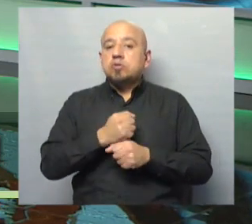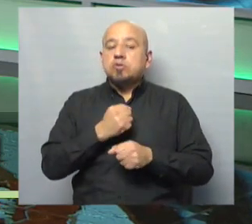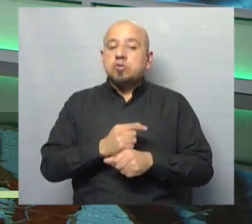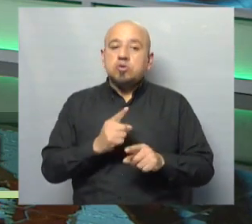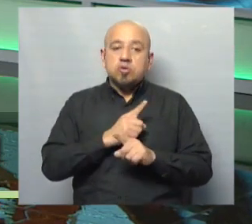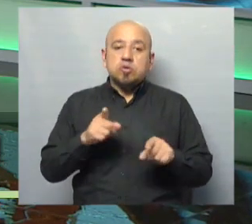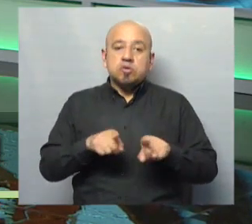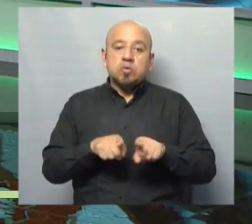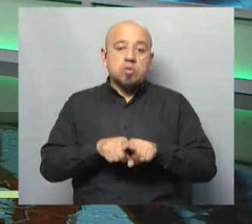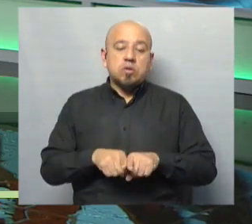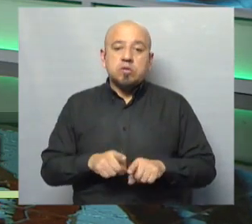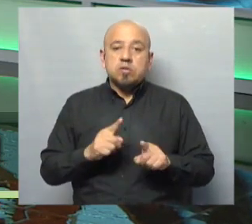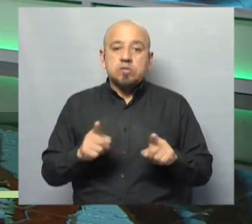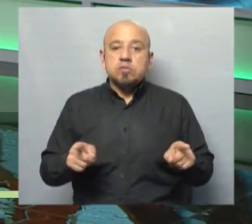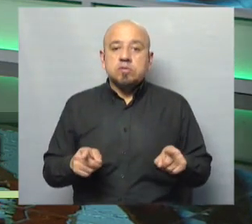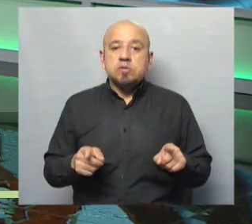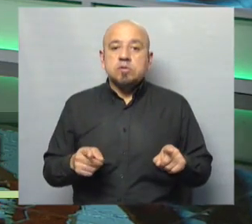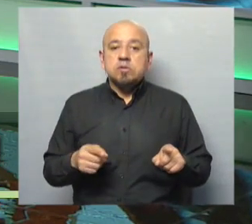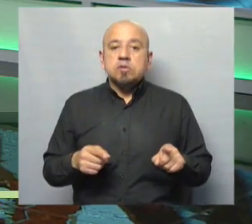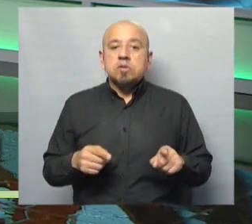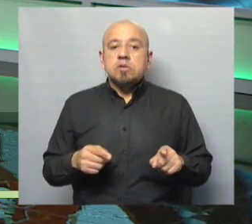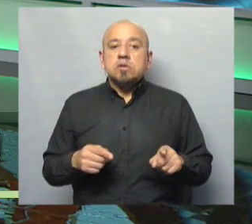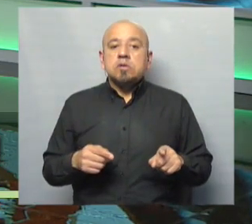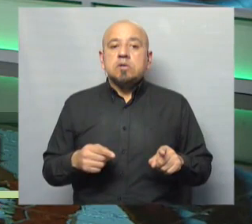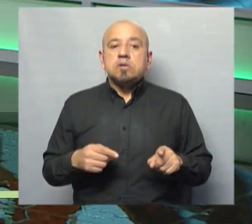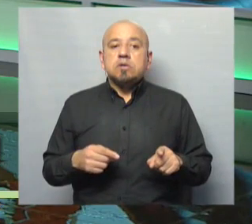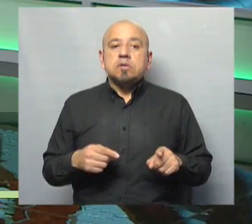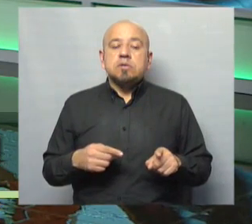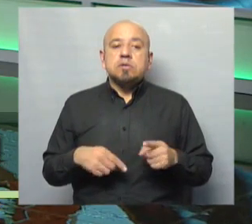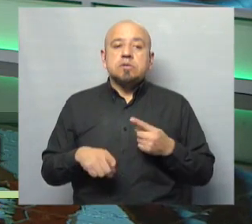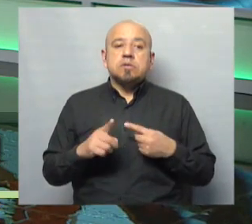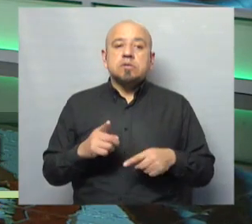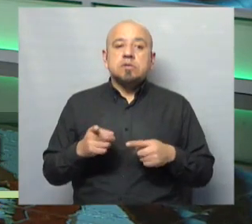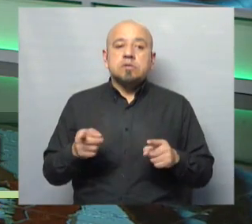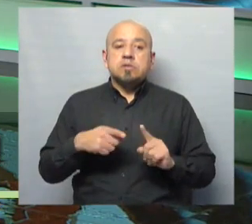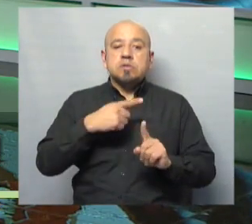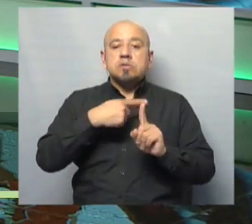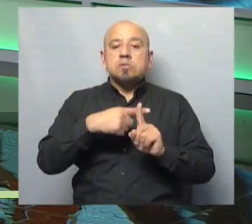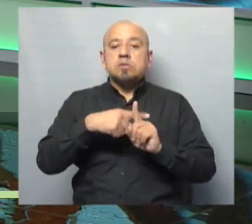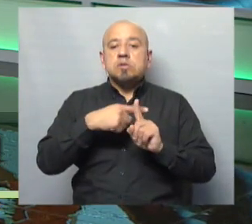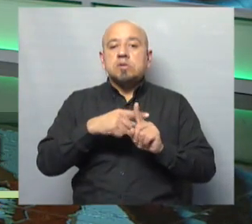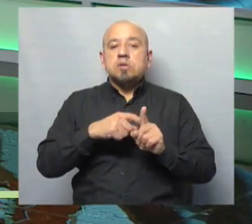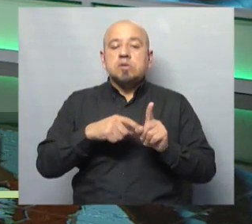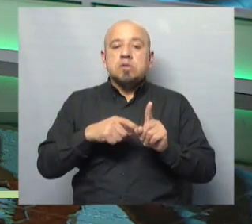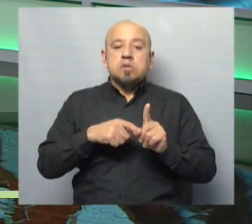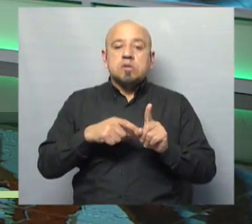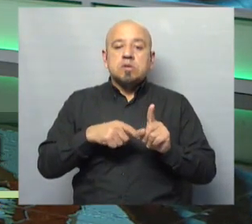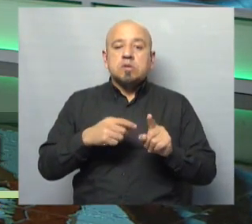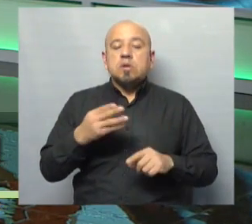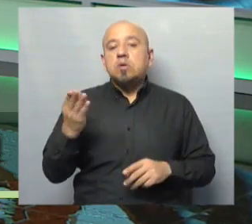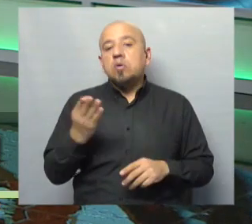y especialmente ha sido una especie de el elemento positivo que ha ganado el gobierno en